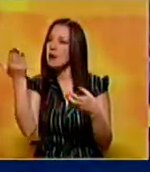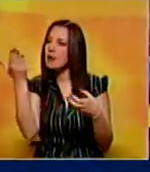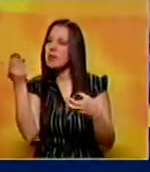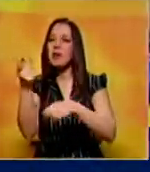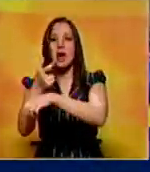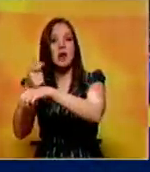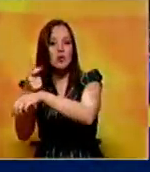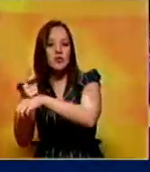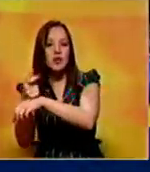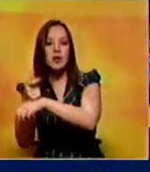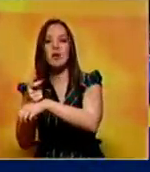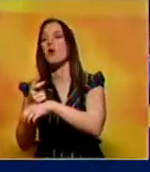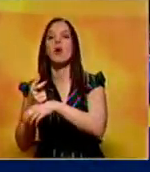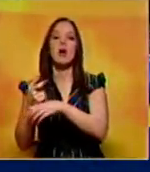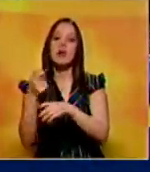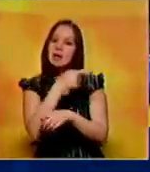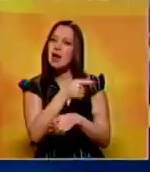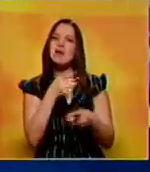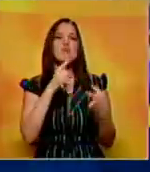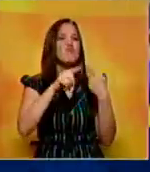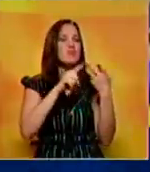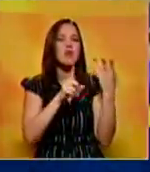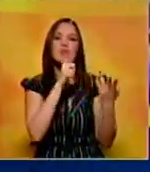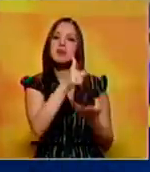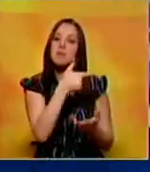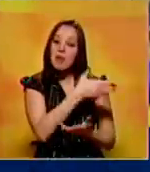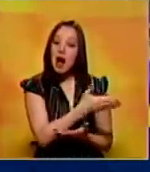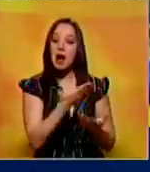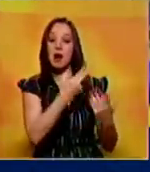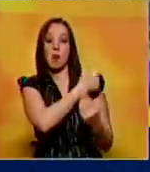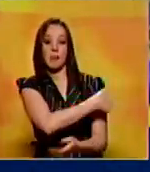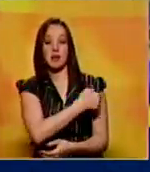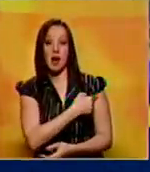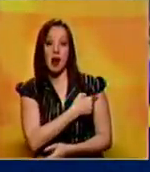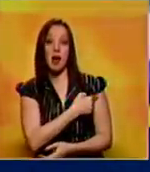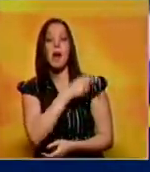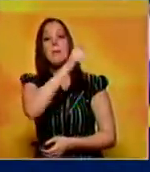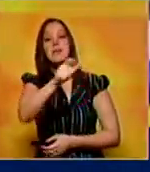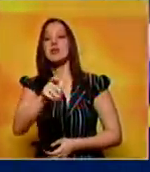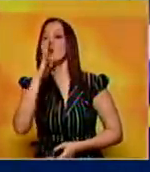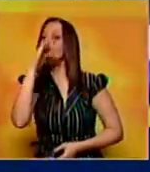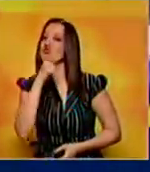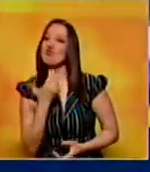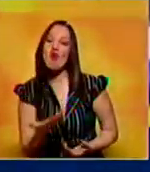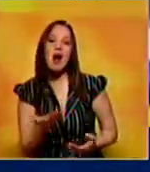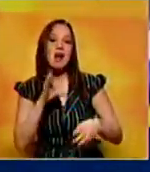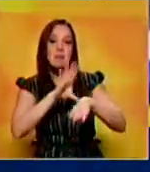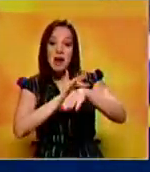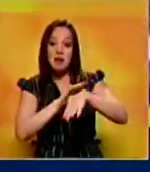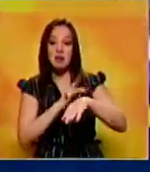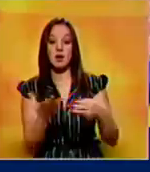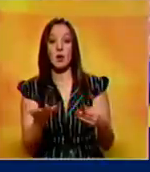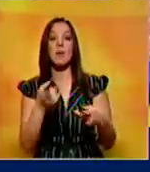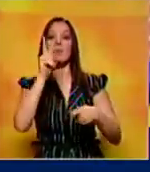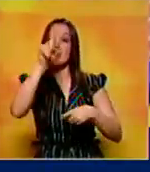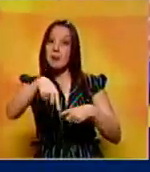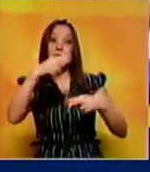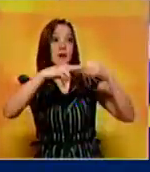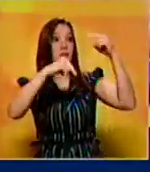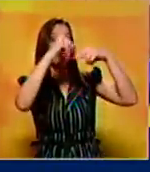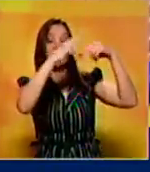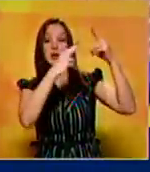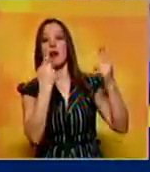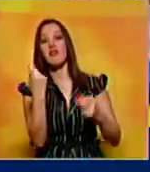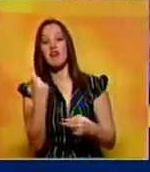gubernamentales la atención de las fallas que presenta el recinto no solo del personal médico e insumo sino también de infraestructura donde